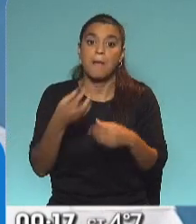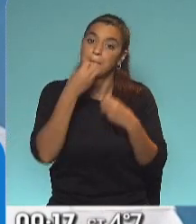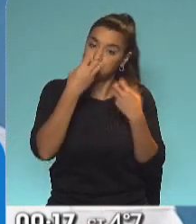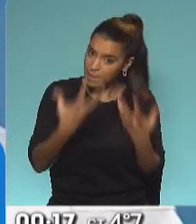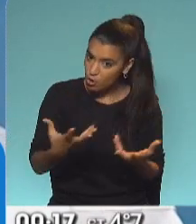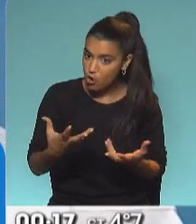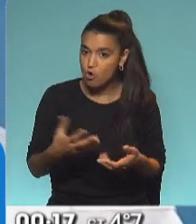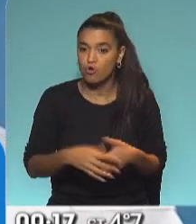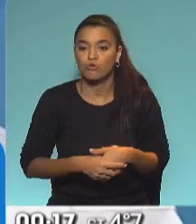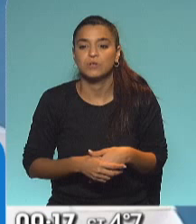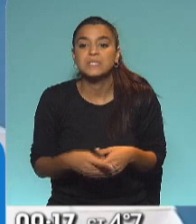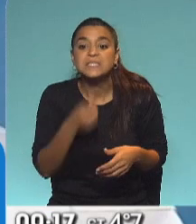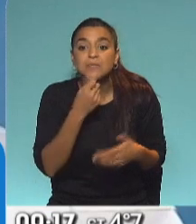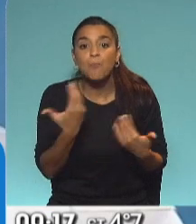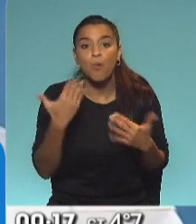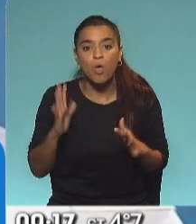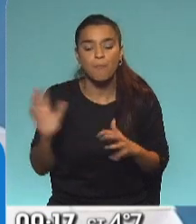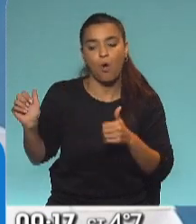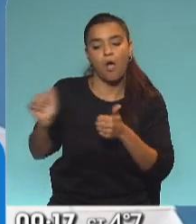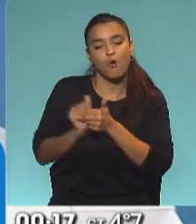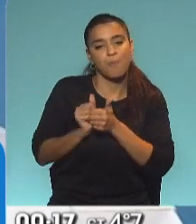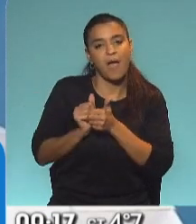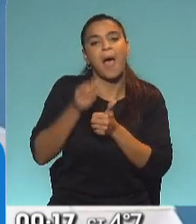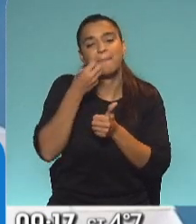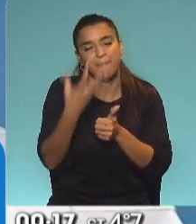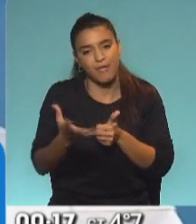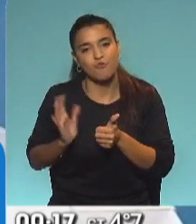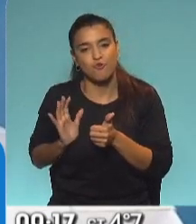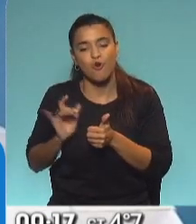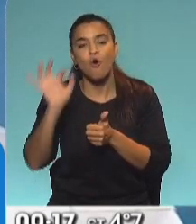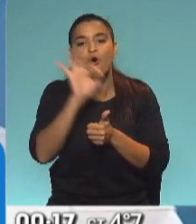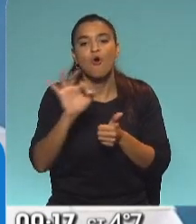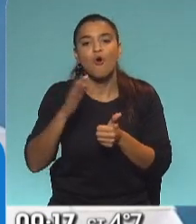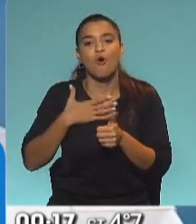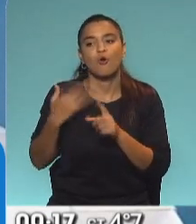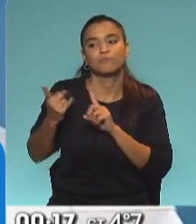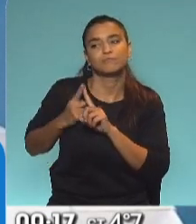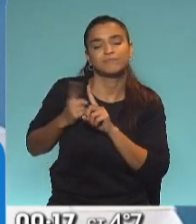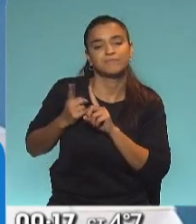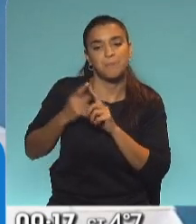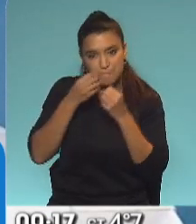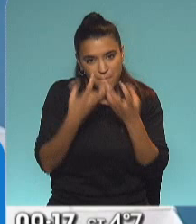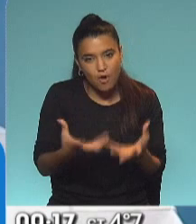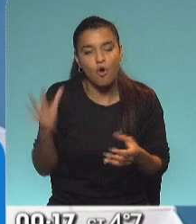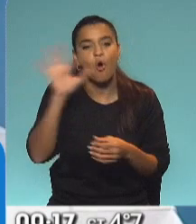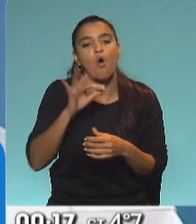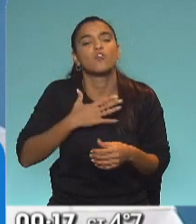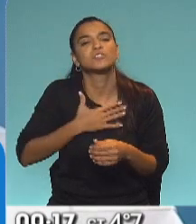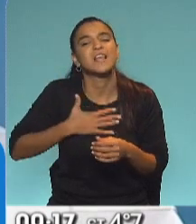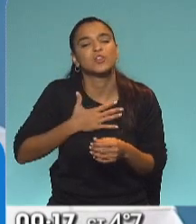mejor si podemos sentirnos acompañadas, si podemos sentirnos conectadas, si podemos